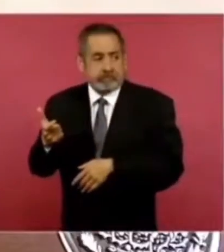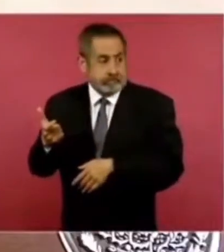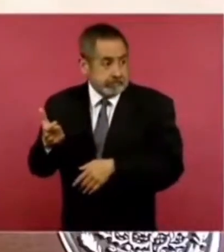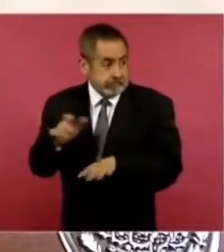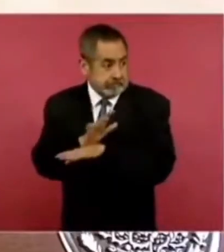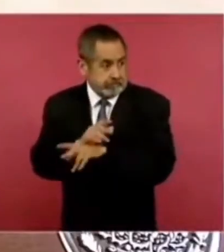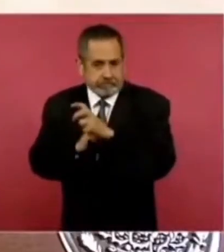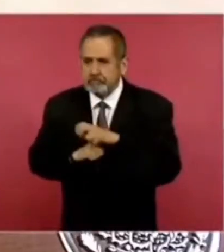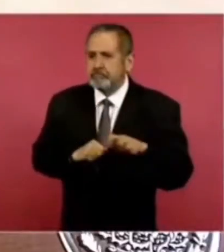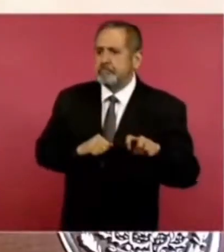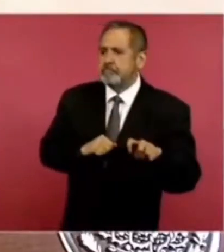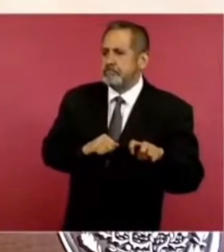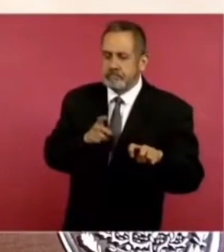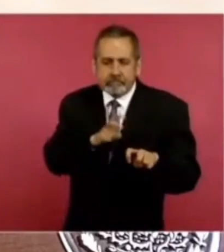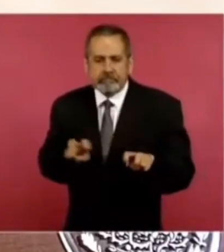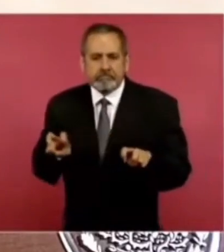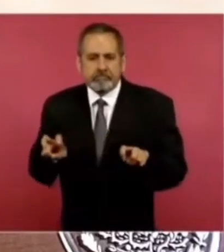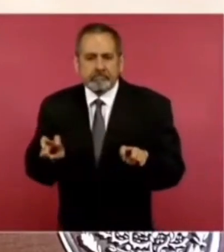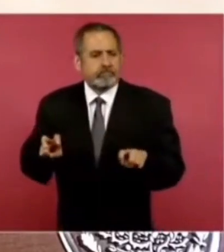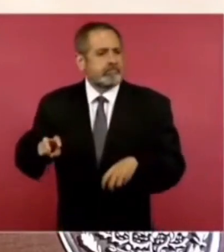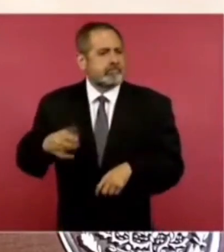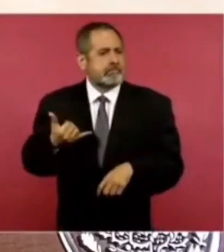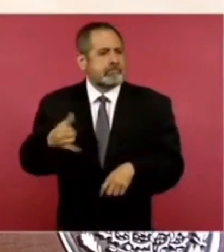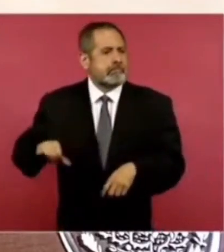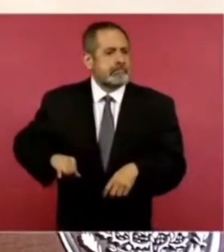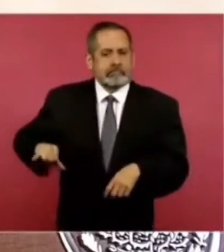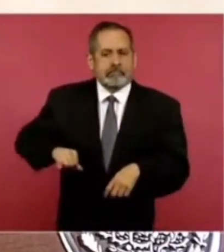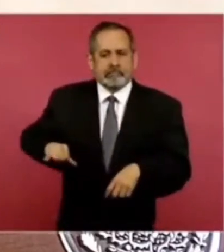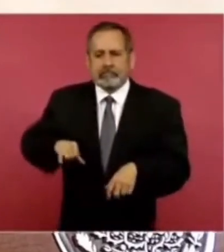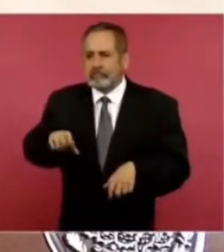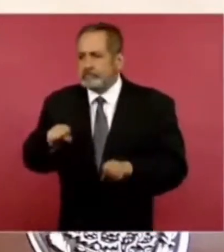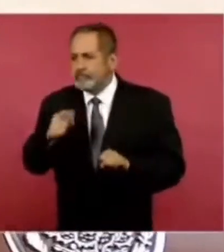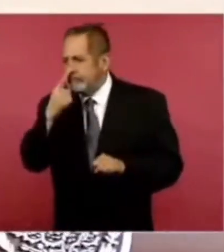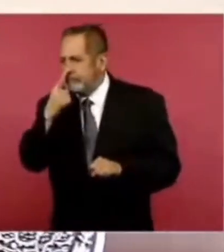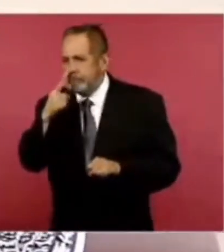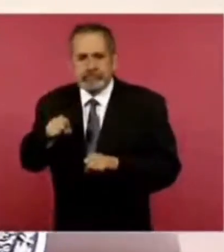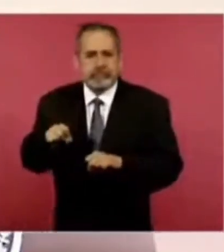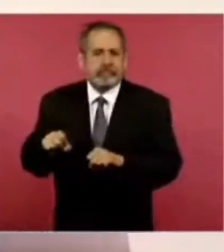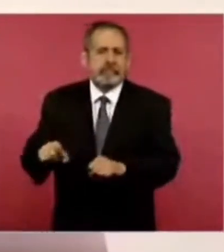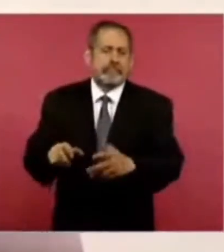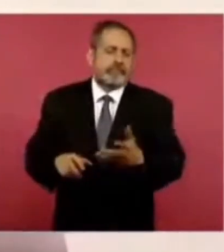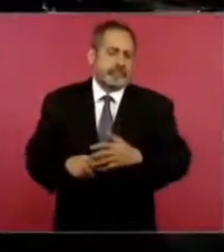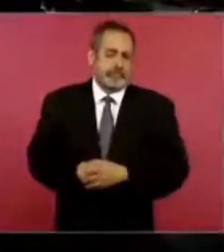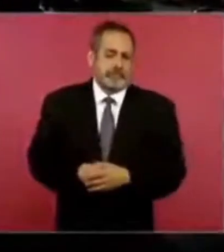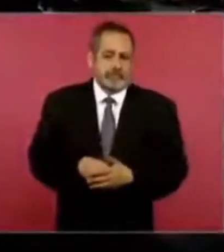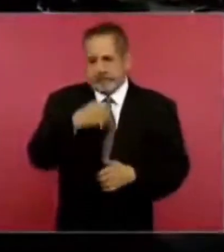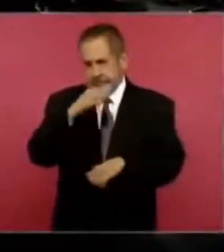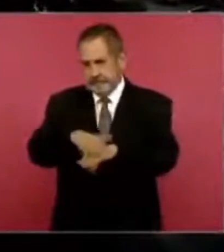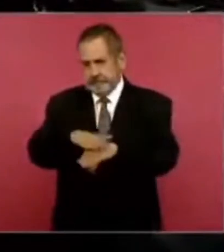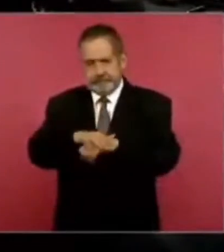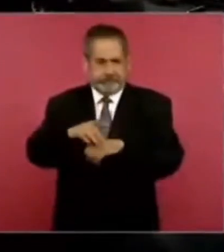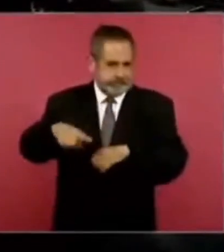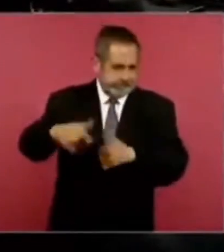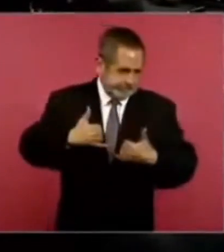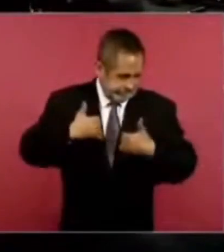empresas que tenían como 15,000 kilómetros de vías férreas.